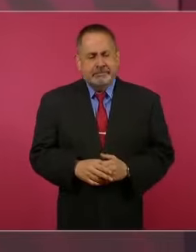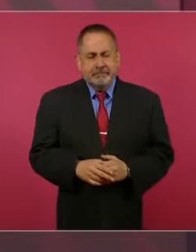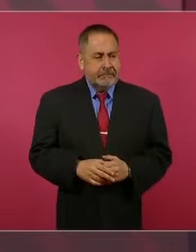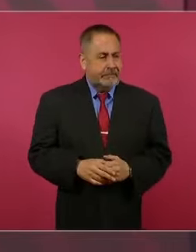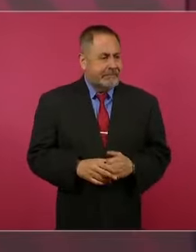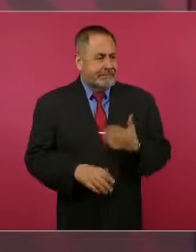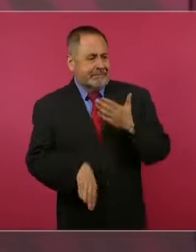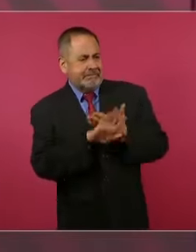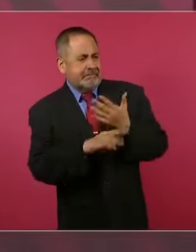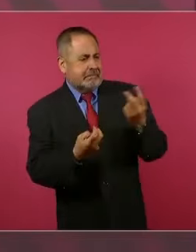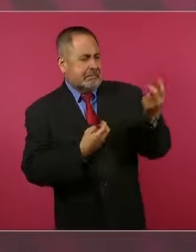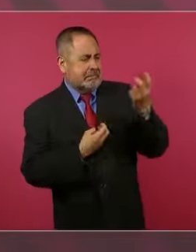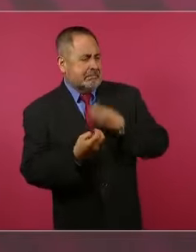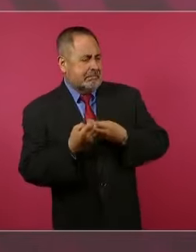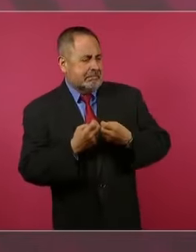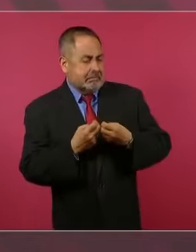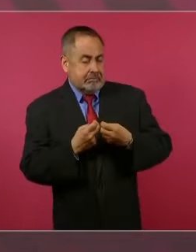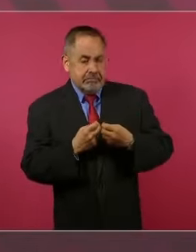provocadores